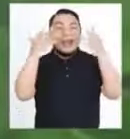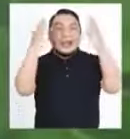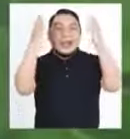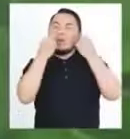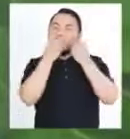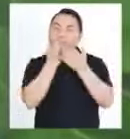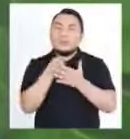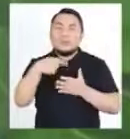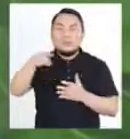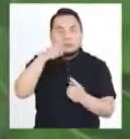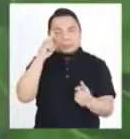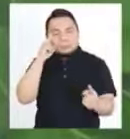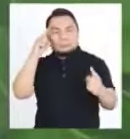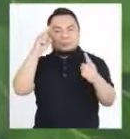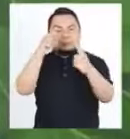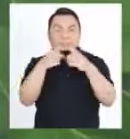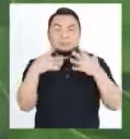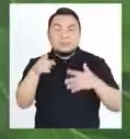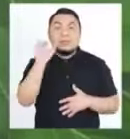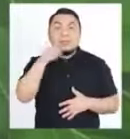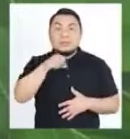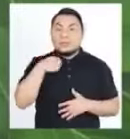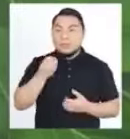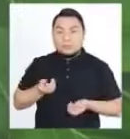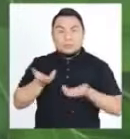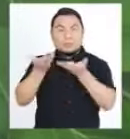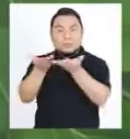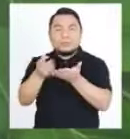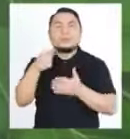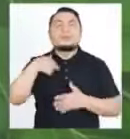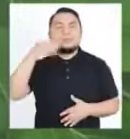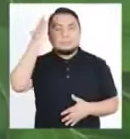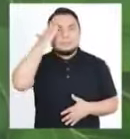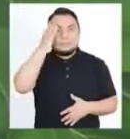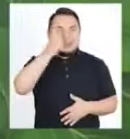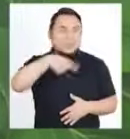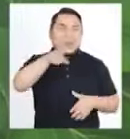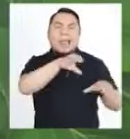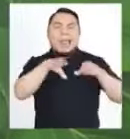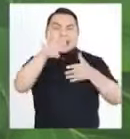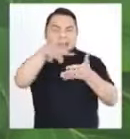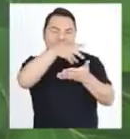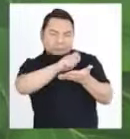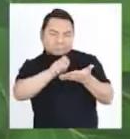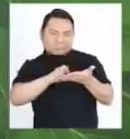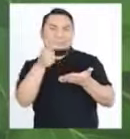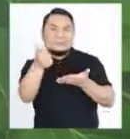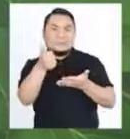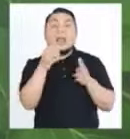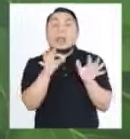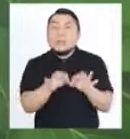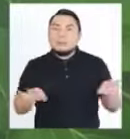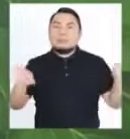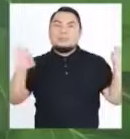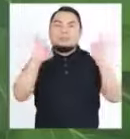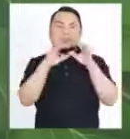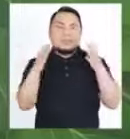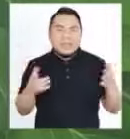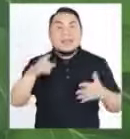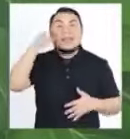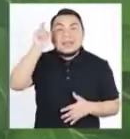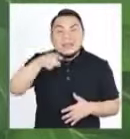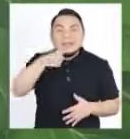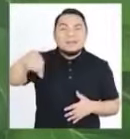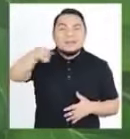¡Bravo! Cada vez que un propósito les encomiendo, sé que lo cumplirán. Y ahora lo